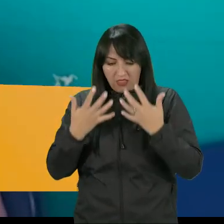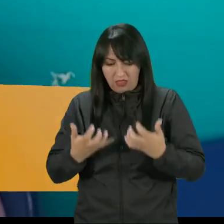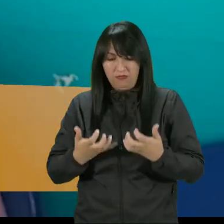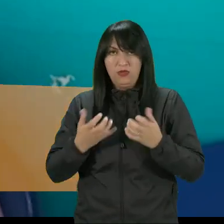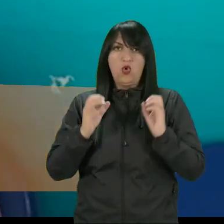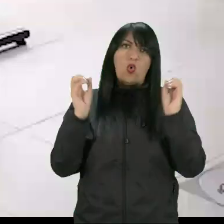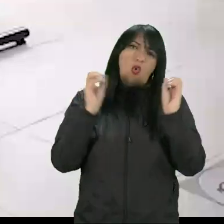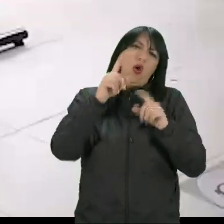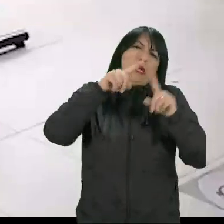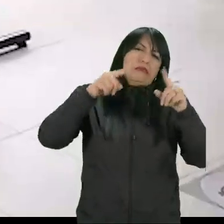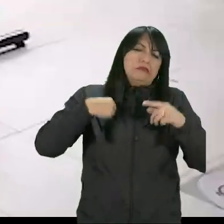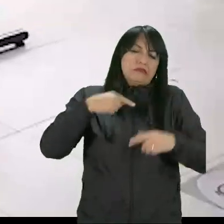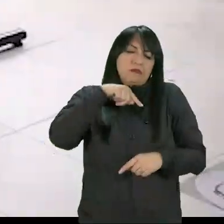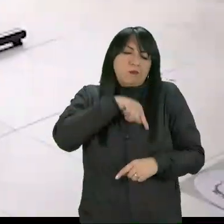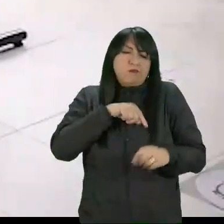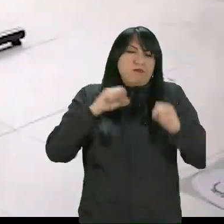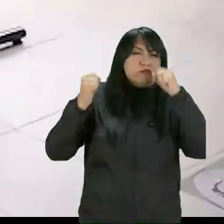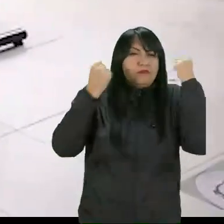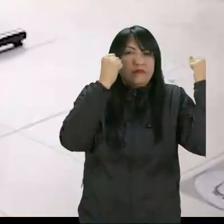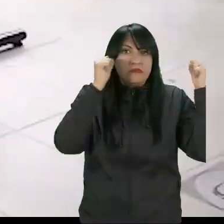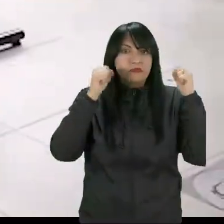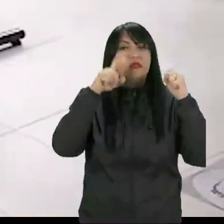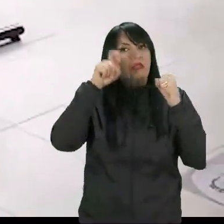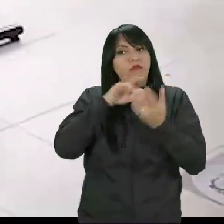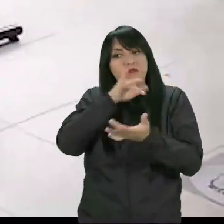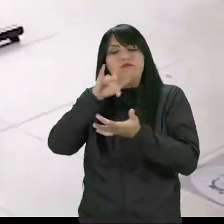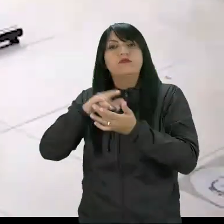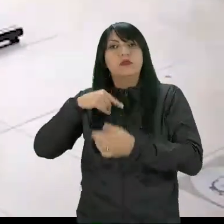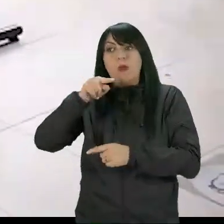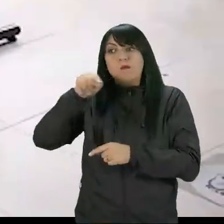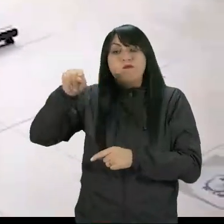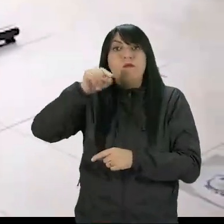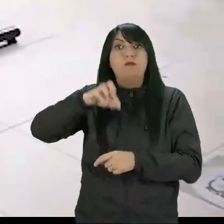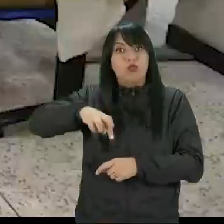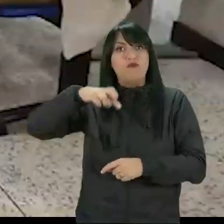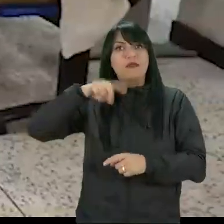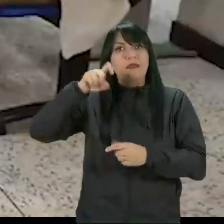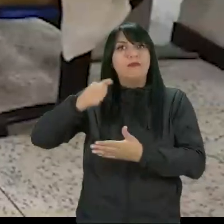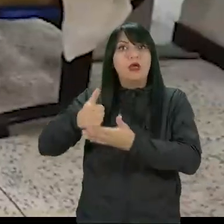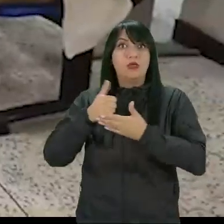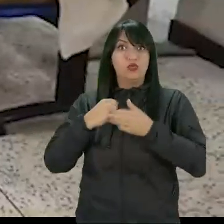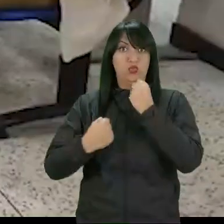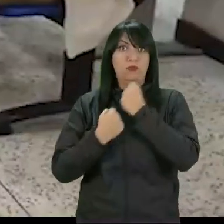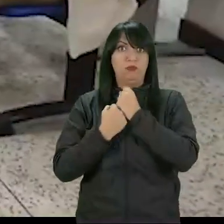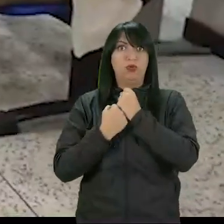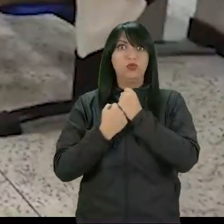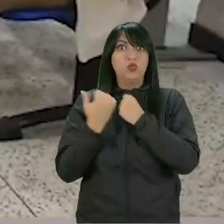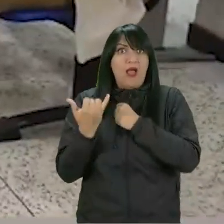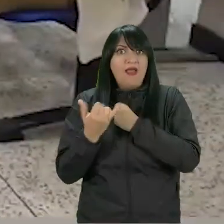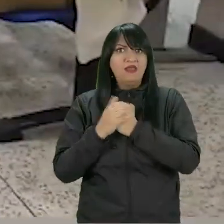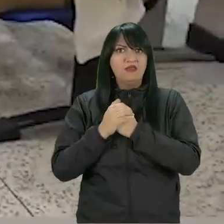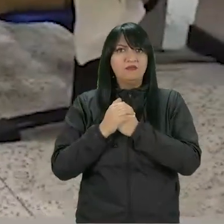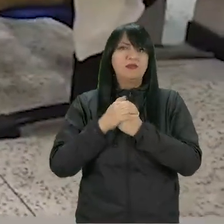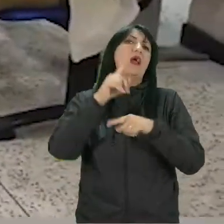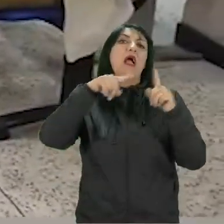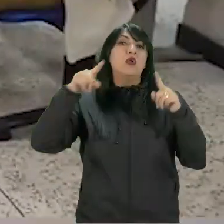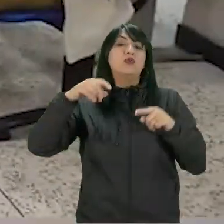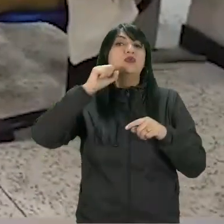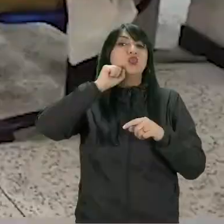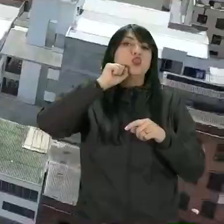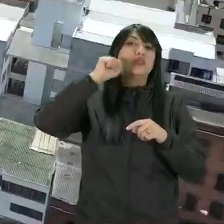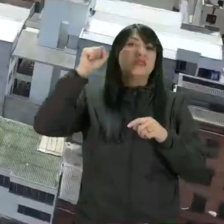tenemos una depresión o alguna cosa que nos inquieta Entonces yo creo que ellas son las profesionales para que nos colabore